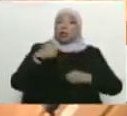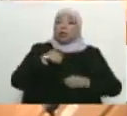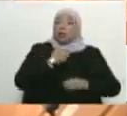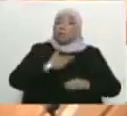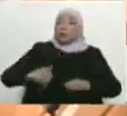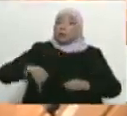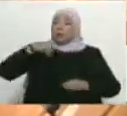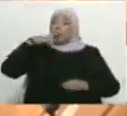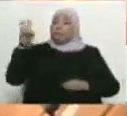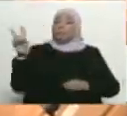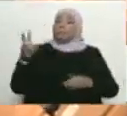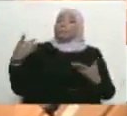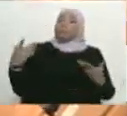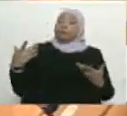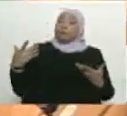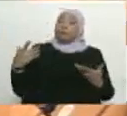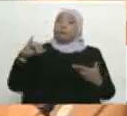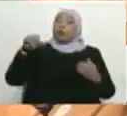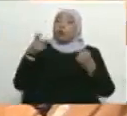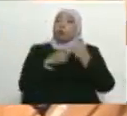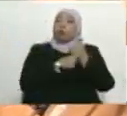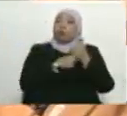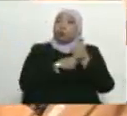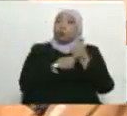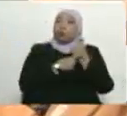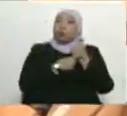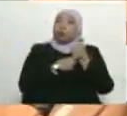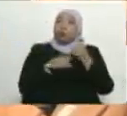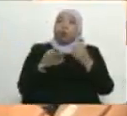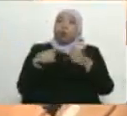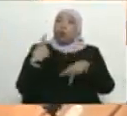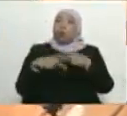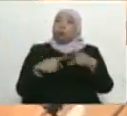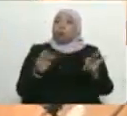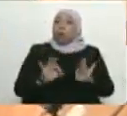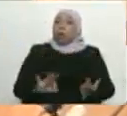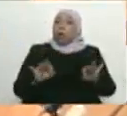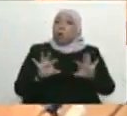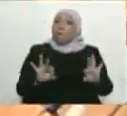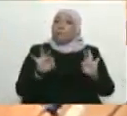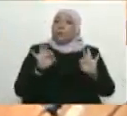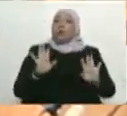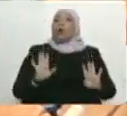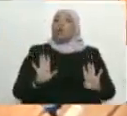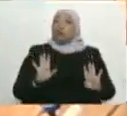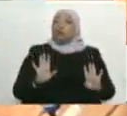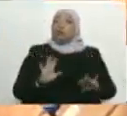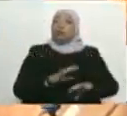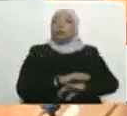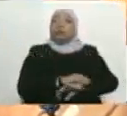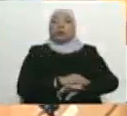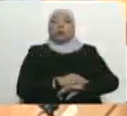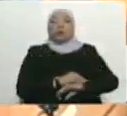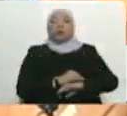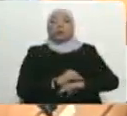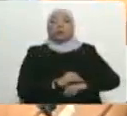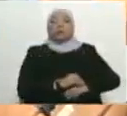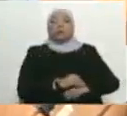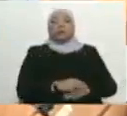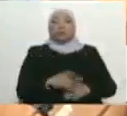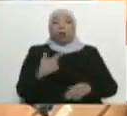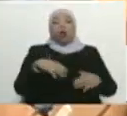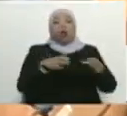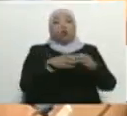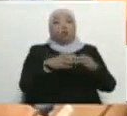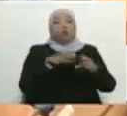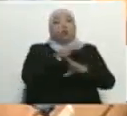extranjero atribuciones COE que no tienen producto de ello, ¿no? Específicamente estamos hablando de esta banda criminal